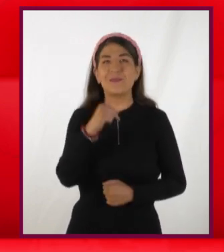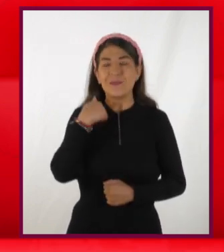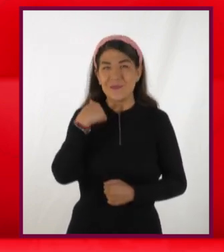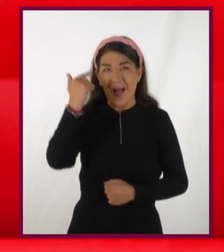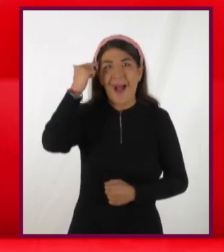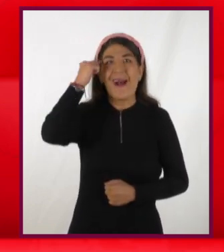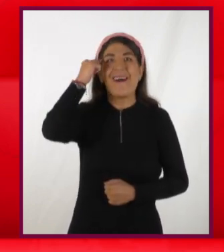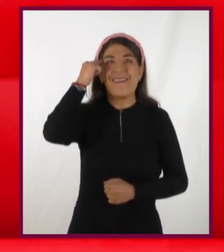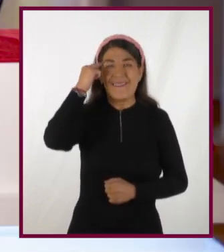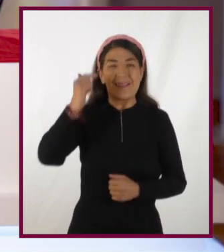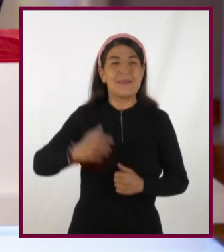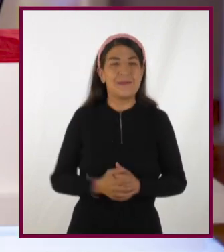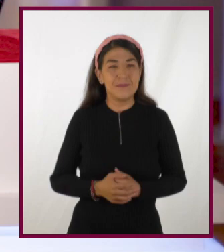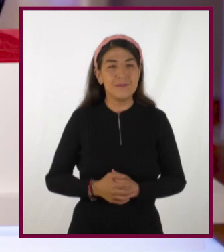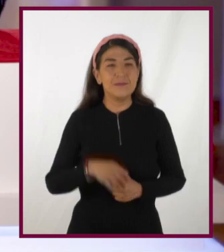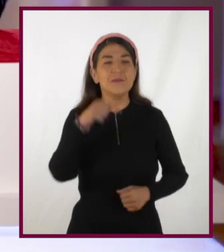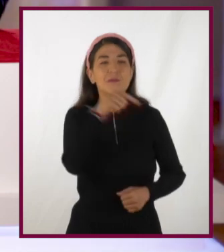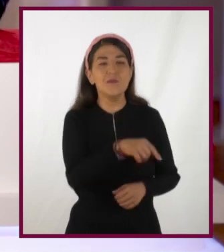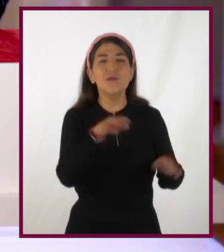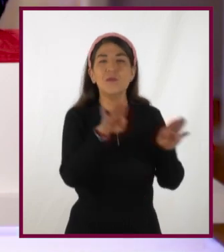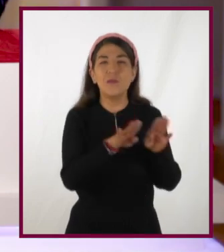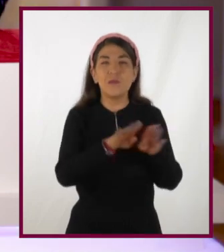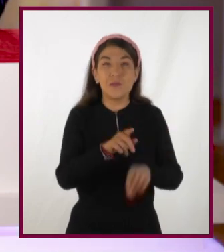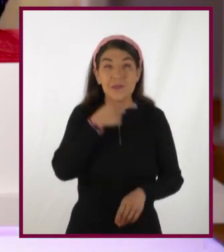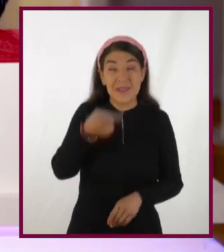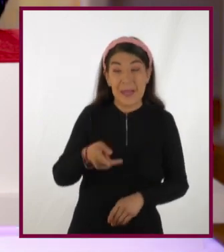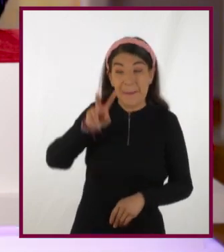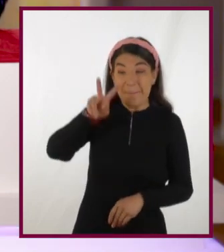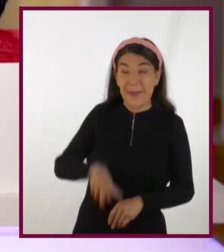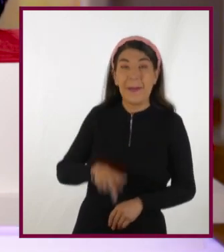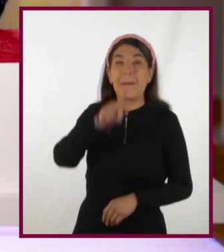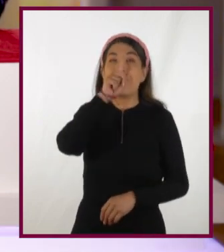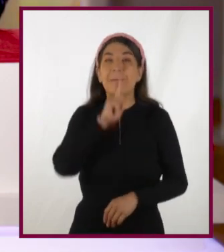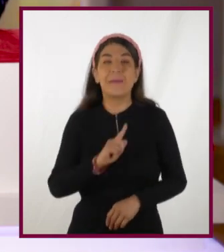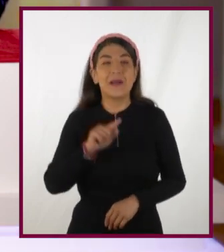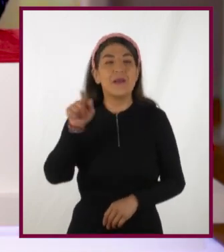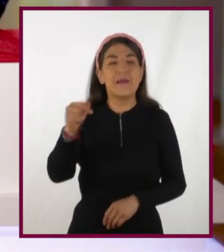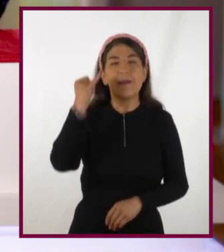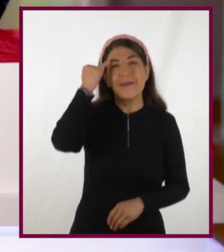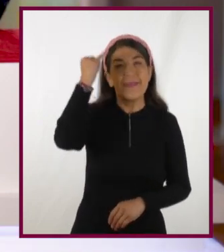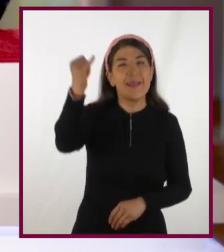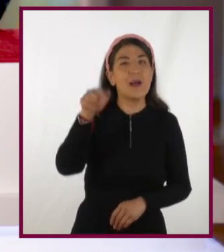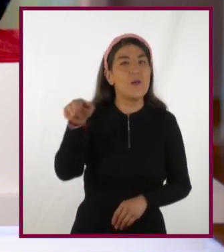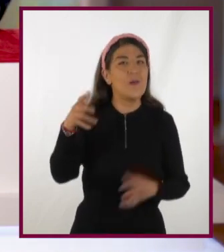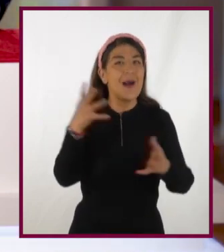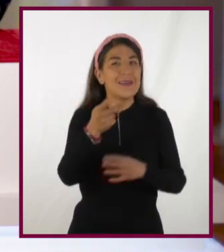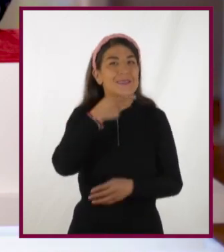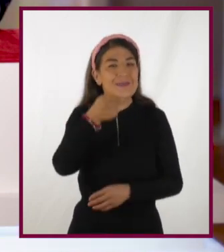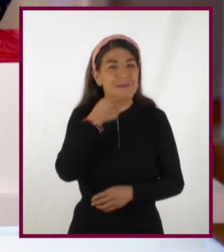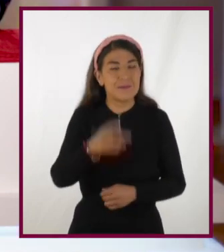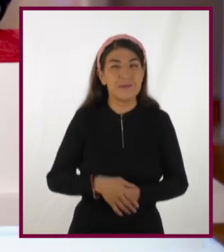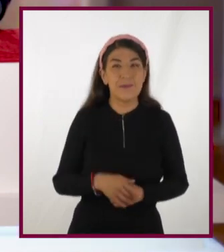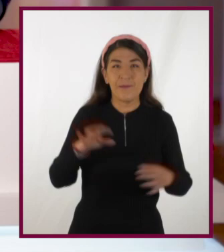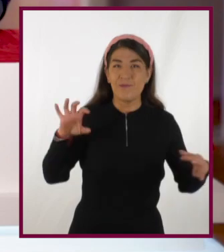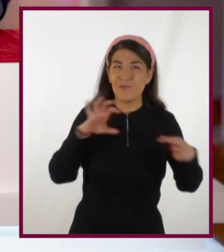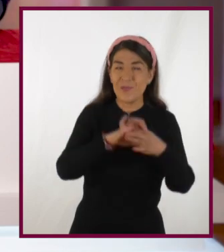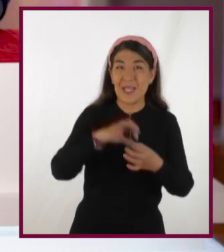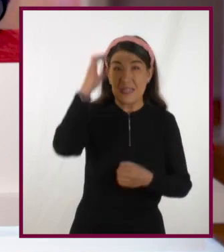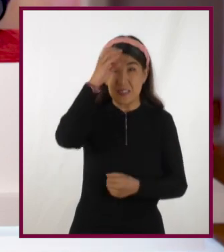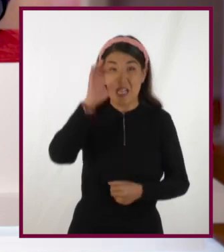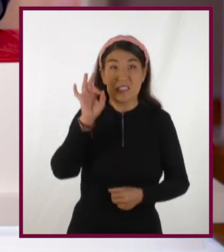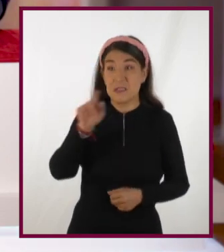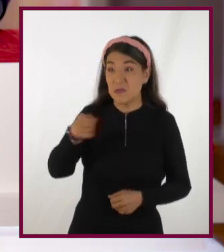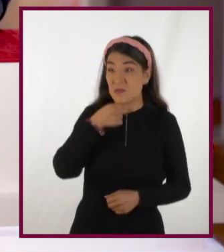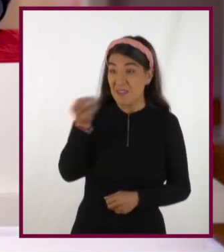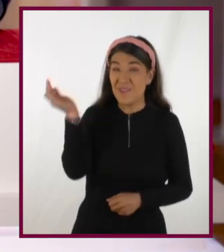¿qué se me ocurre? Es un aparatito que confirma la verdad o la mentira de cualquier idea que digas y que tenga que ver con la ciencia. Si